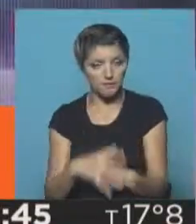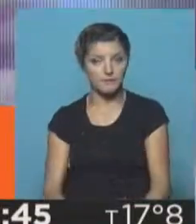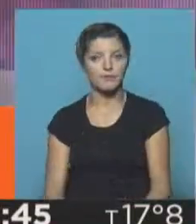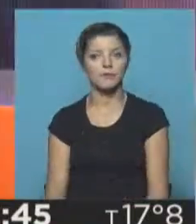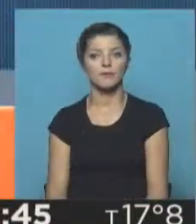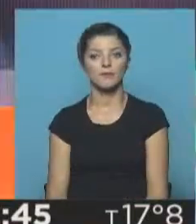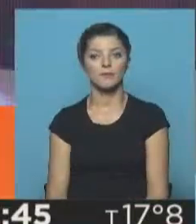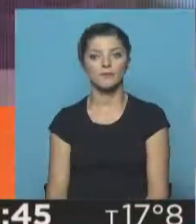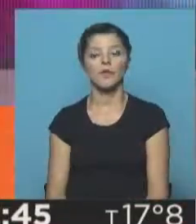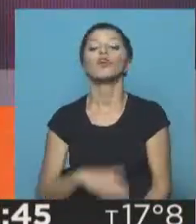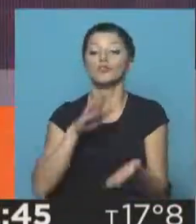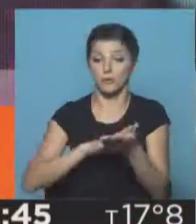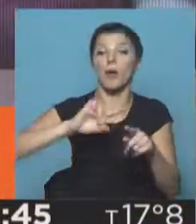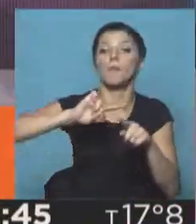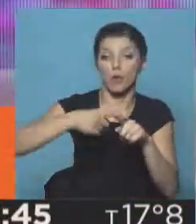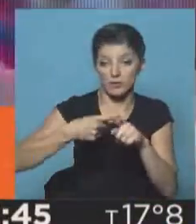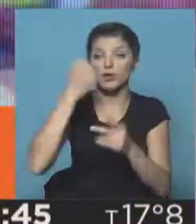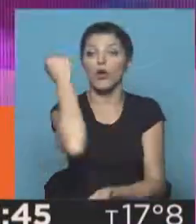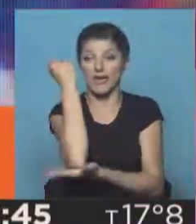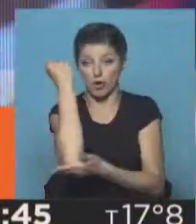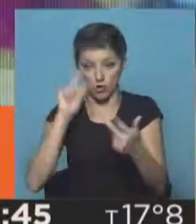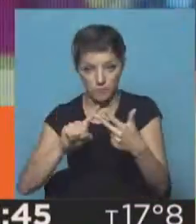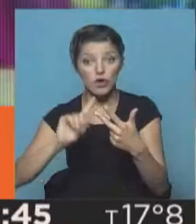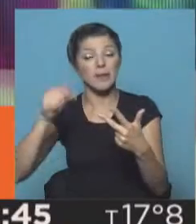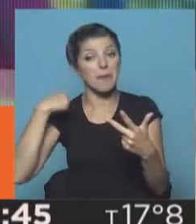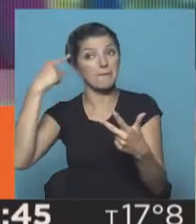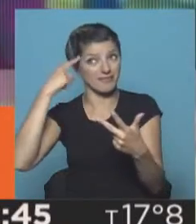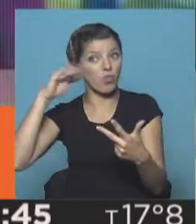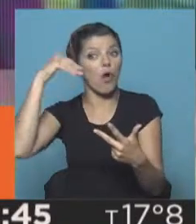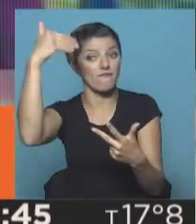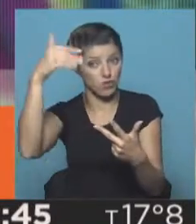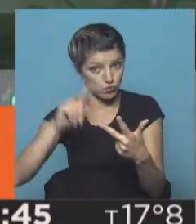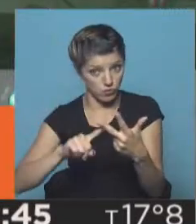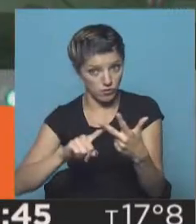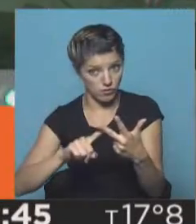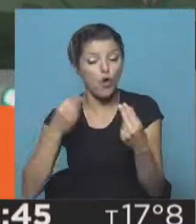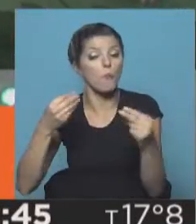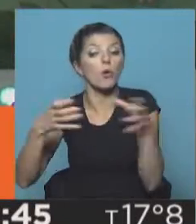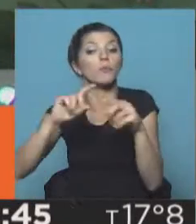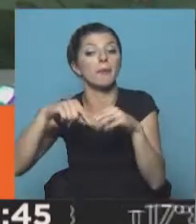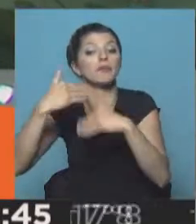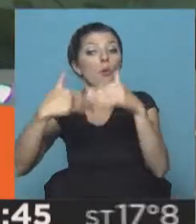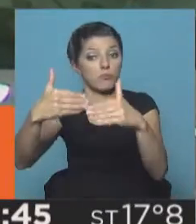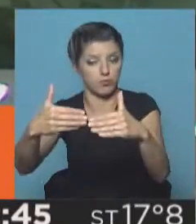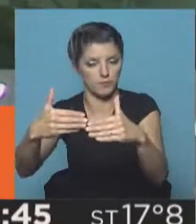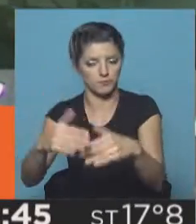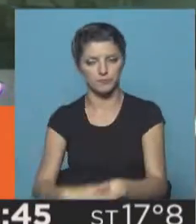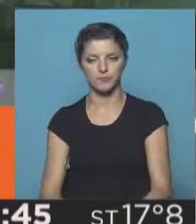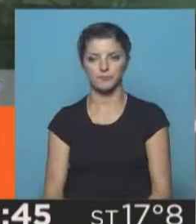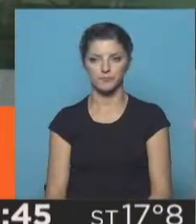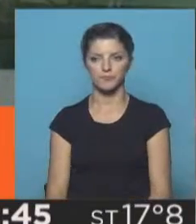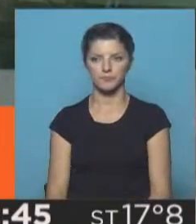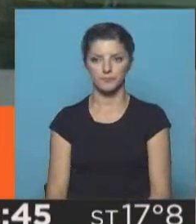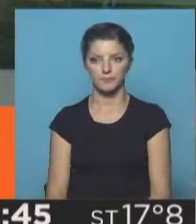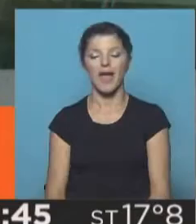autocrítica desde lo político, desde lo económico y miran al futuro como partido. Lejos de ello, en la región,